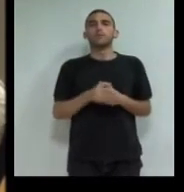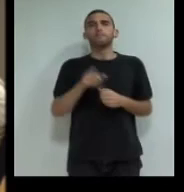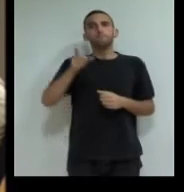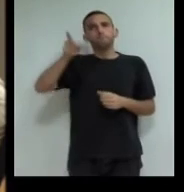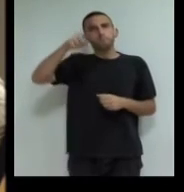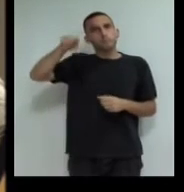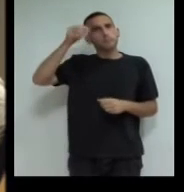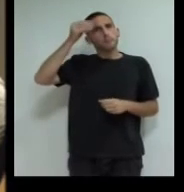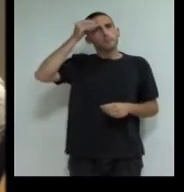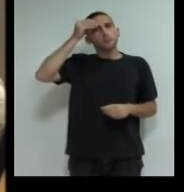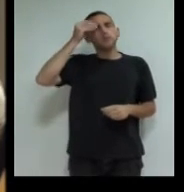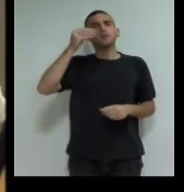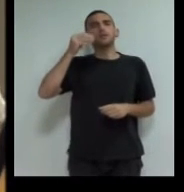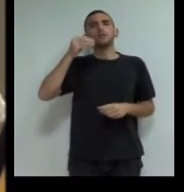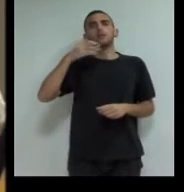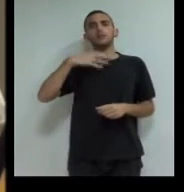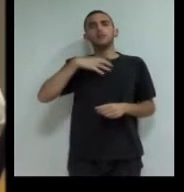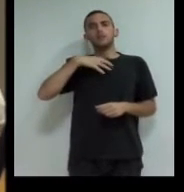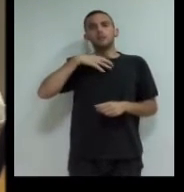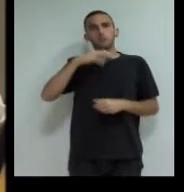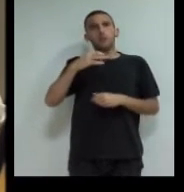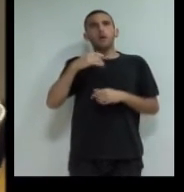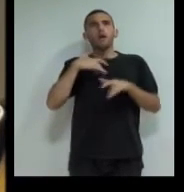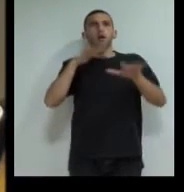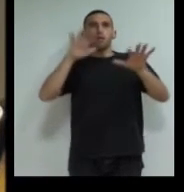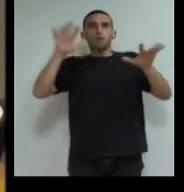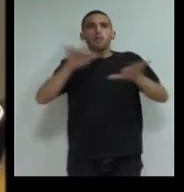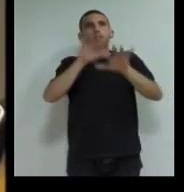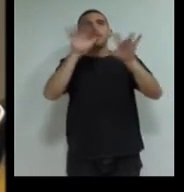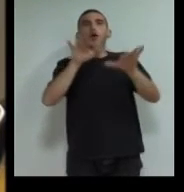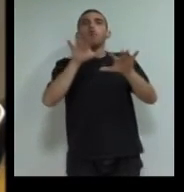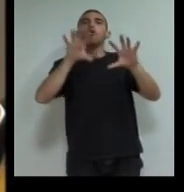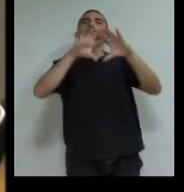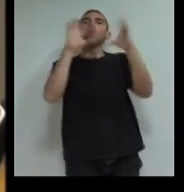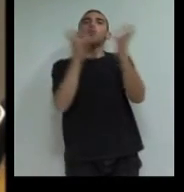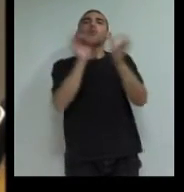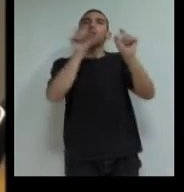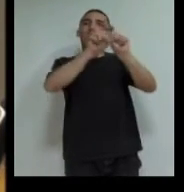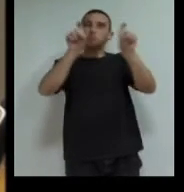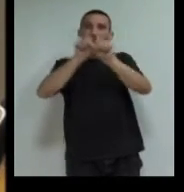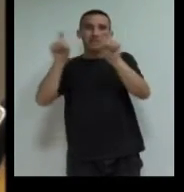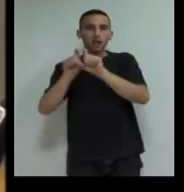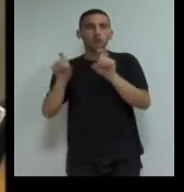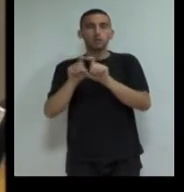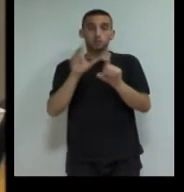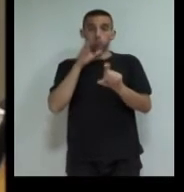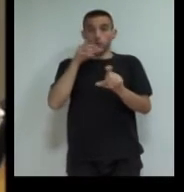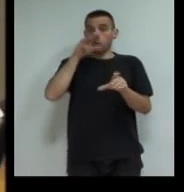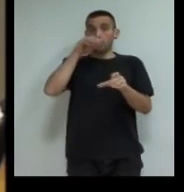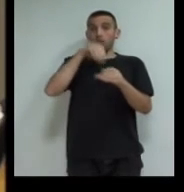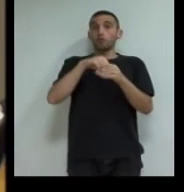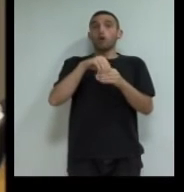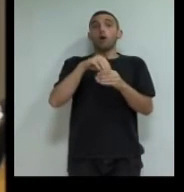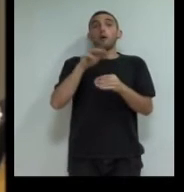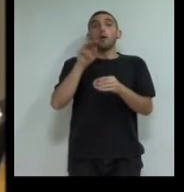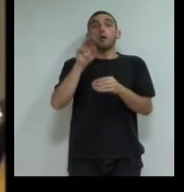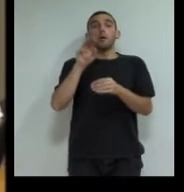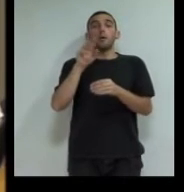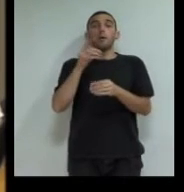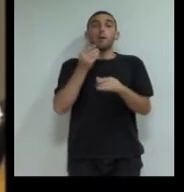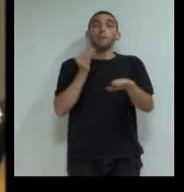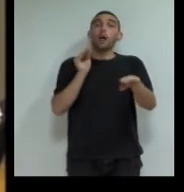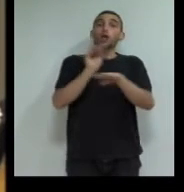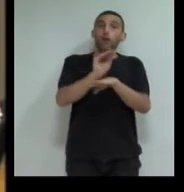¿Creéis cómo se puede hacer para convencer al mundo empresarial, porque eso entra en el mundo del negocio, el tema de los patrocinios, para